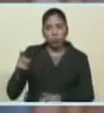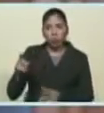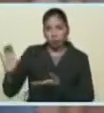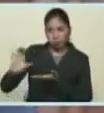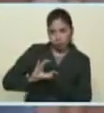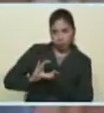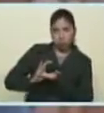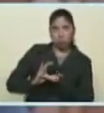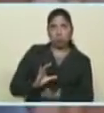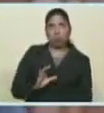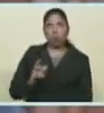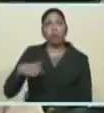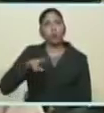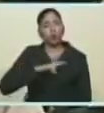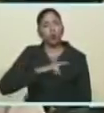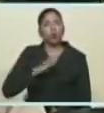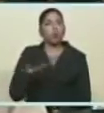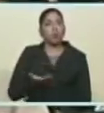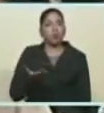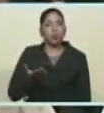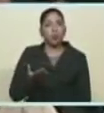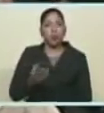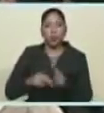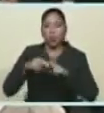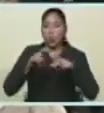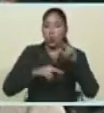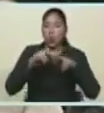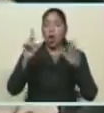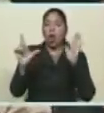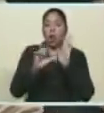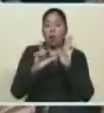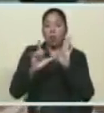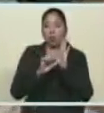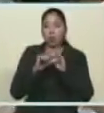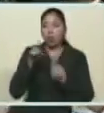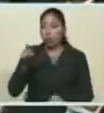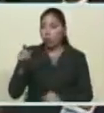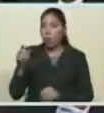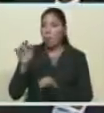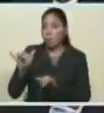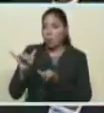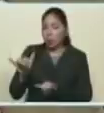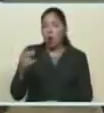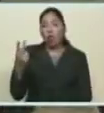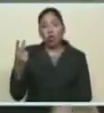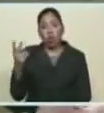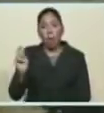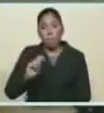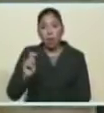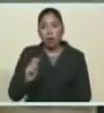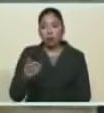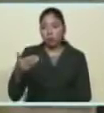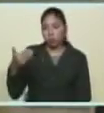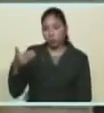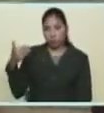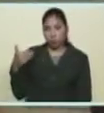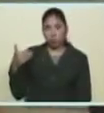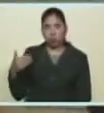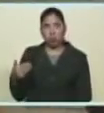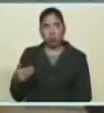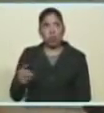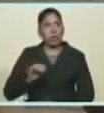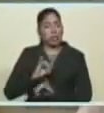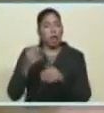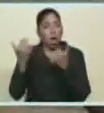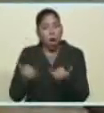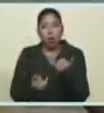otorgó, fuimos capaces de construir un liceo que usted mismo lo entregó hace 2 meses. Así y muchos gobierno, otros proyectos que están